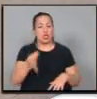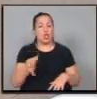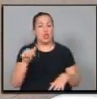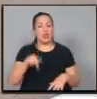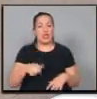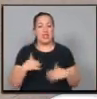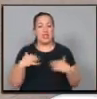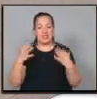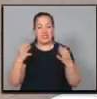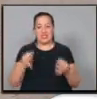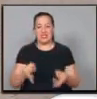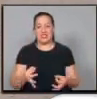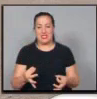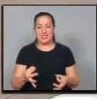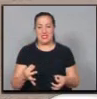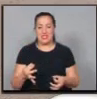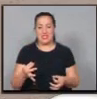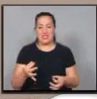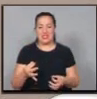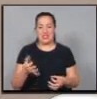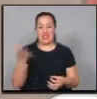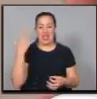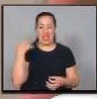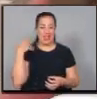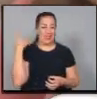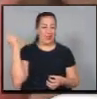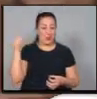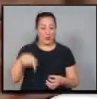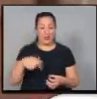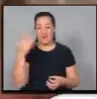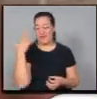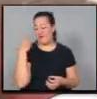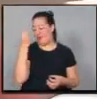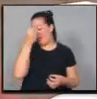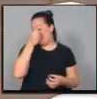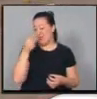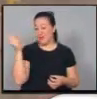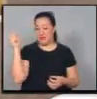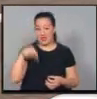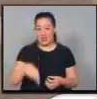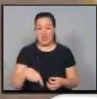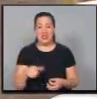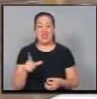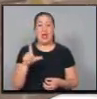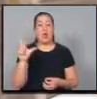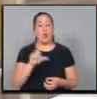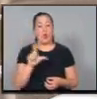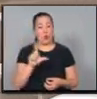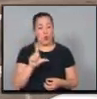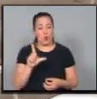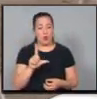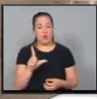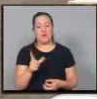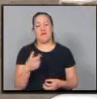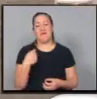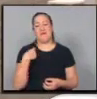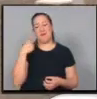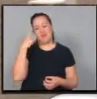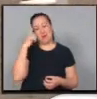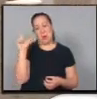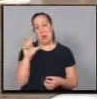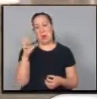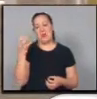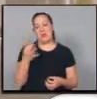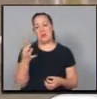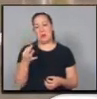llegamos cuando llegamos los primeros días, en realidad, el fin de semana, estuvimos incluso el lunes, enseguida dijimos, bueno, el lunes seguramente se va